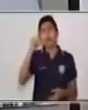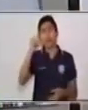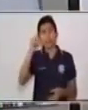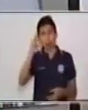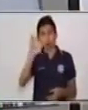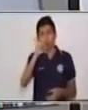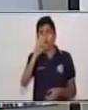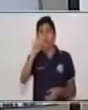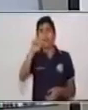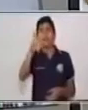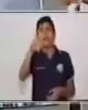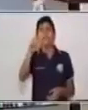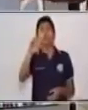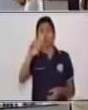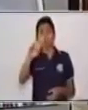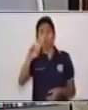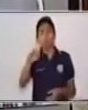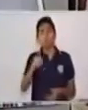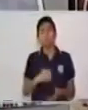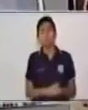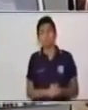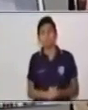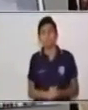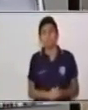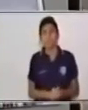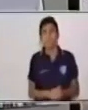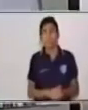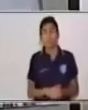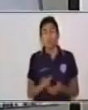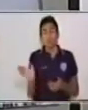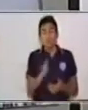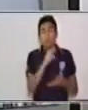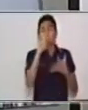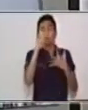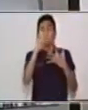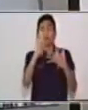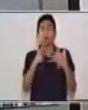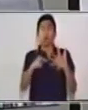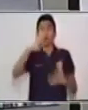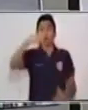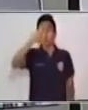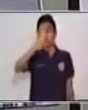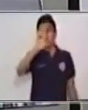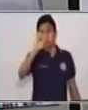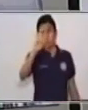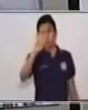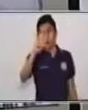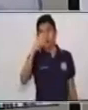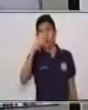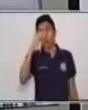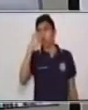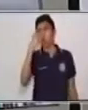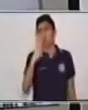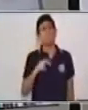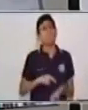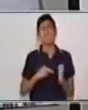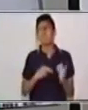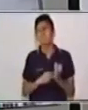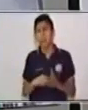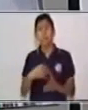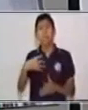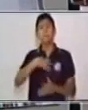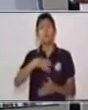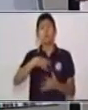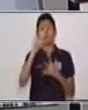núcleo. Excelente. A los vecinos. Nuevamente tenemos que separar esta primera parte de